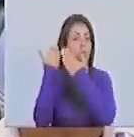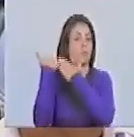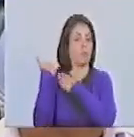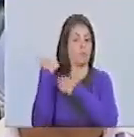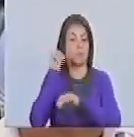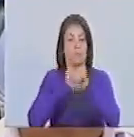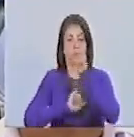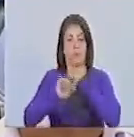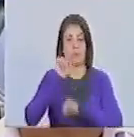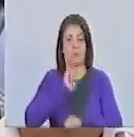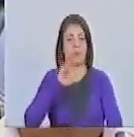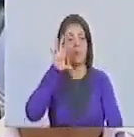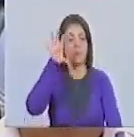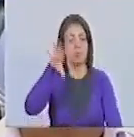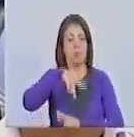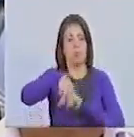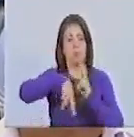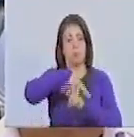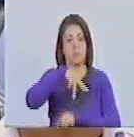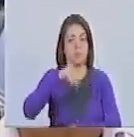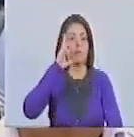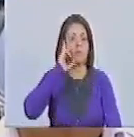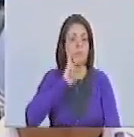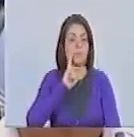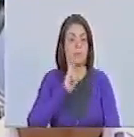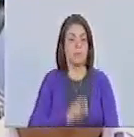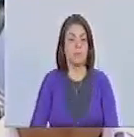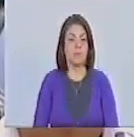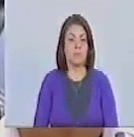en defensa de la patria y la revolución bolivariana.